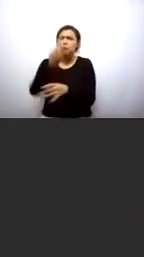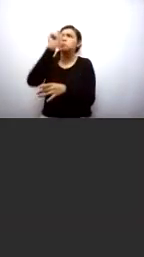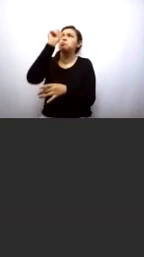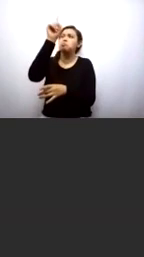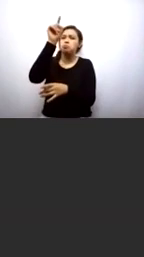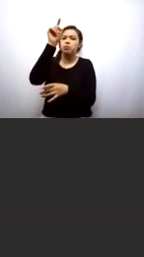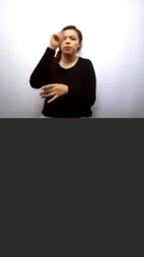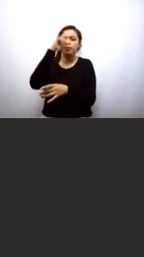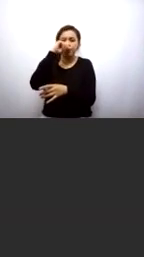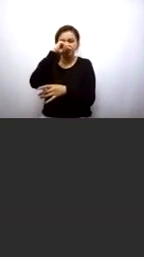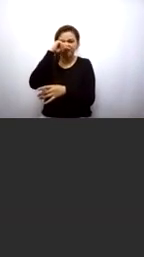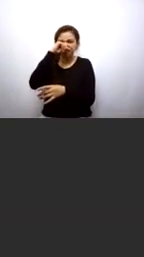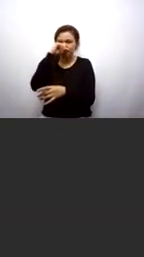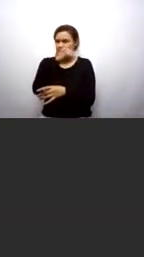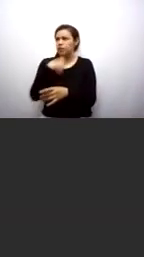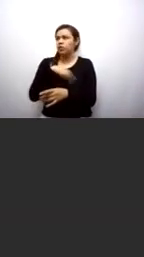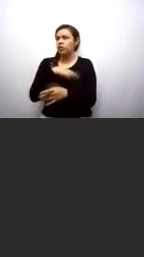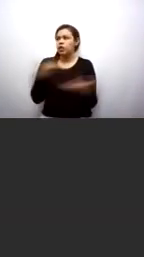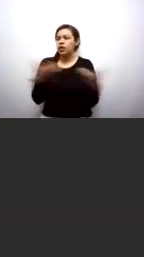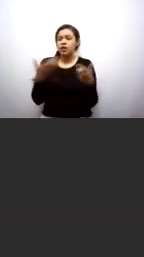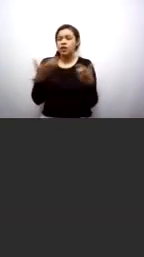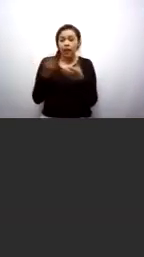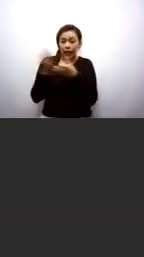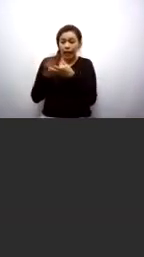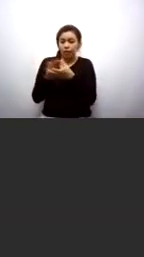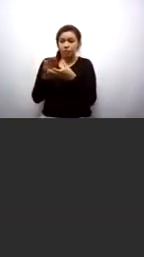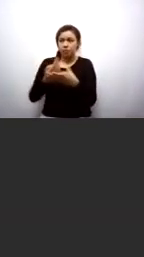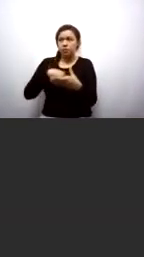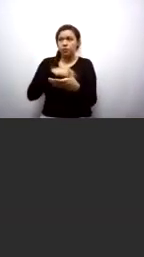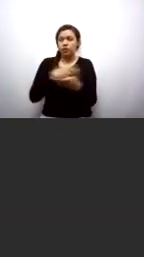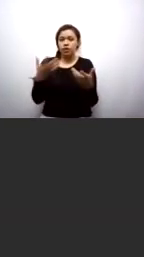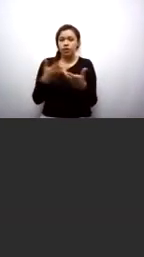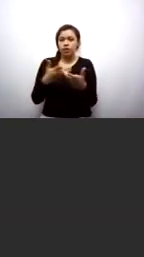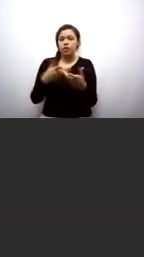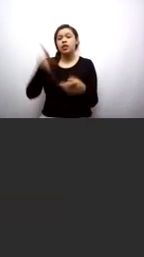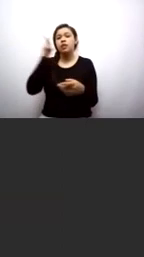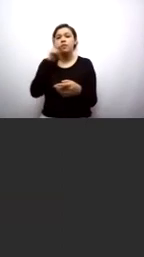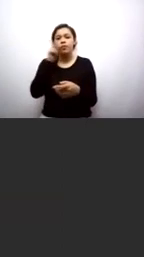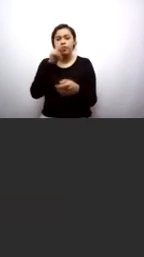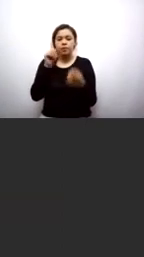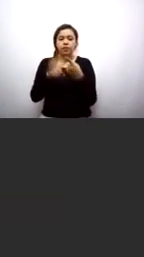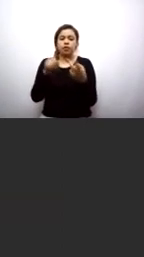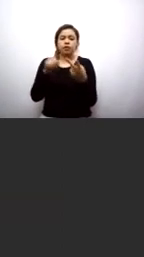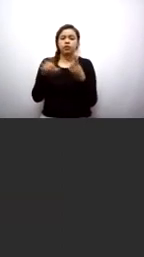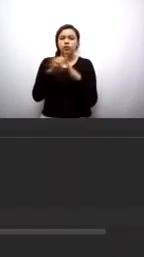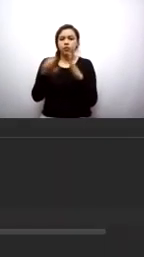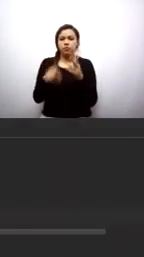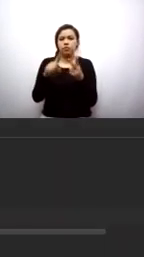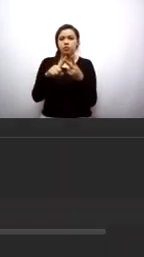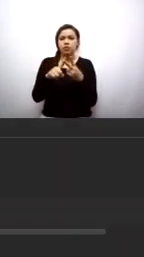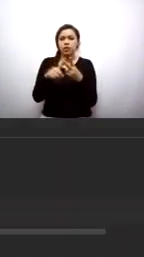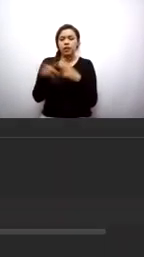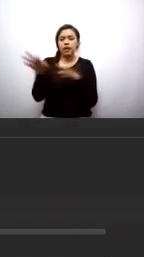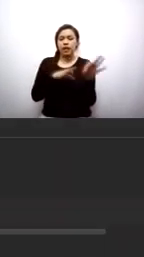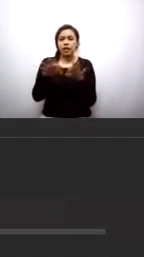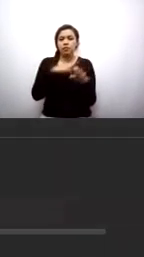nosotros podemos crear nuestras propias carpetas. Por ejemplo, la carpeta de evidencias, la carpeta de subir los trabajos